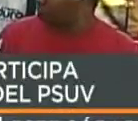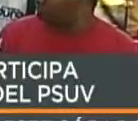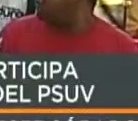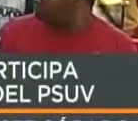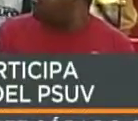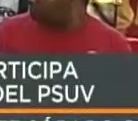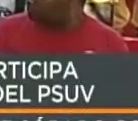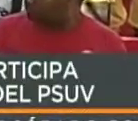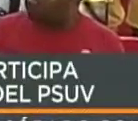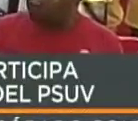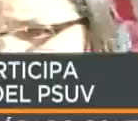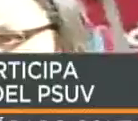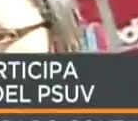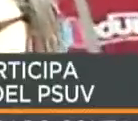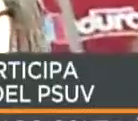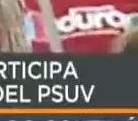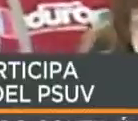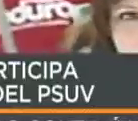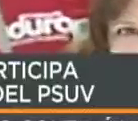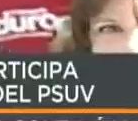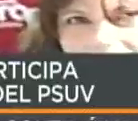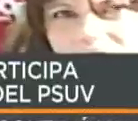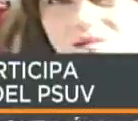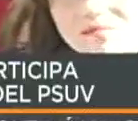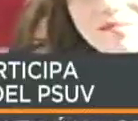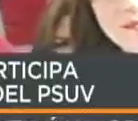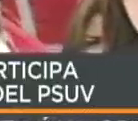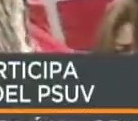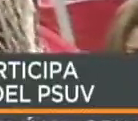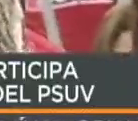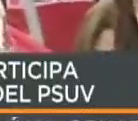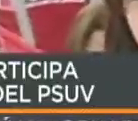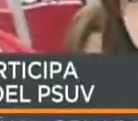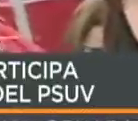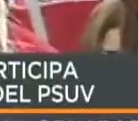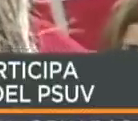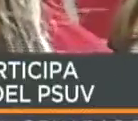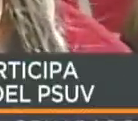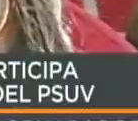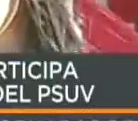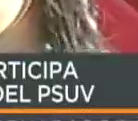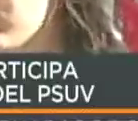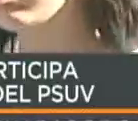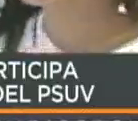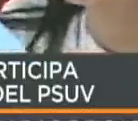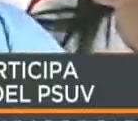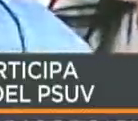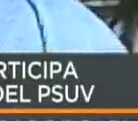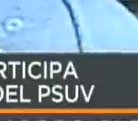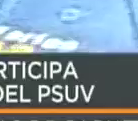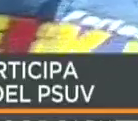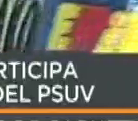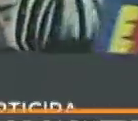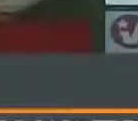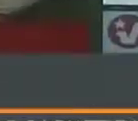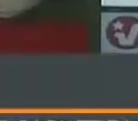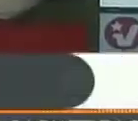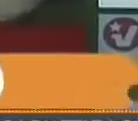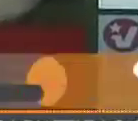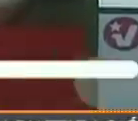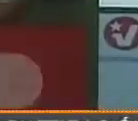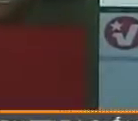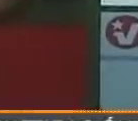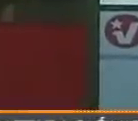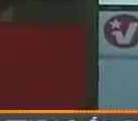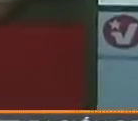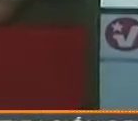Hugo Chávez. Es el apoyo, es el saludo caluroso a quienes integran la Tolda Roja, el Partido Socialista Unido de Venezuela.